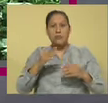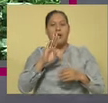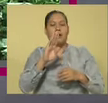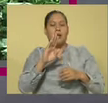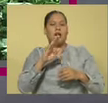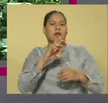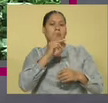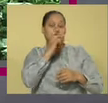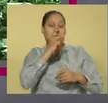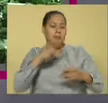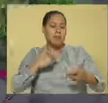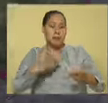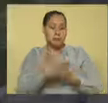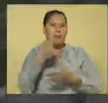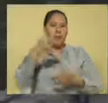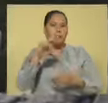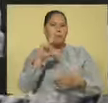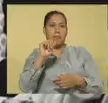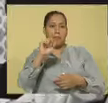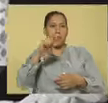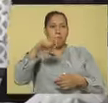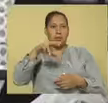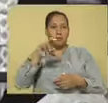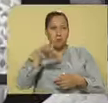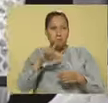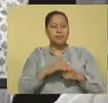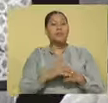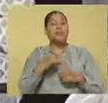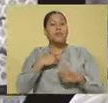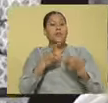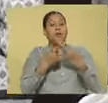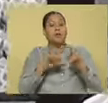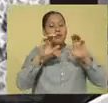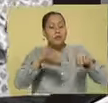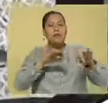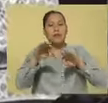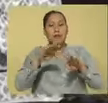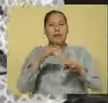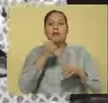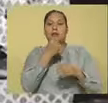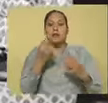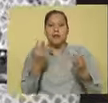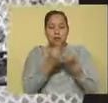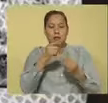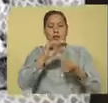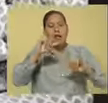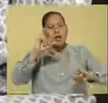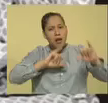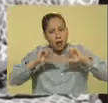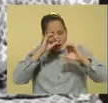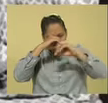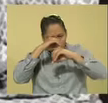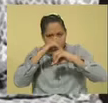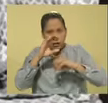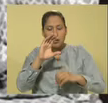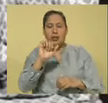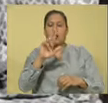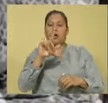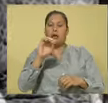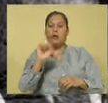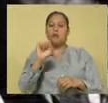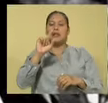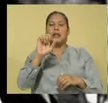biológico. biológico, era Pasquel. Bueno, yo empecé a trabajar con una tía mía en unos laboratorios, los Carlos